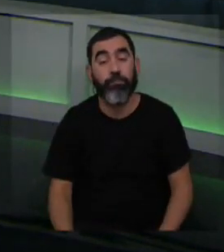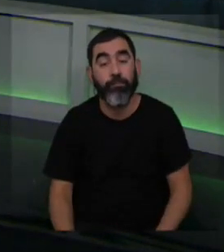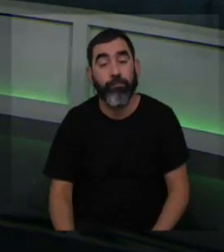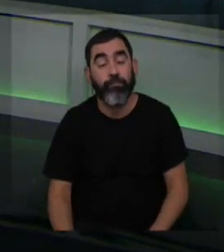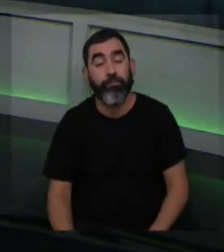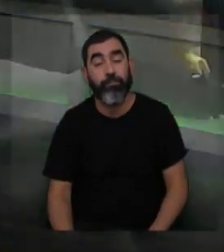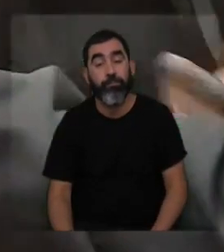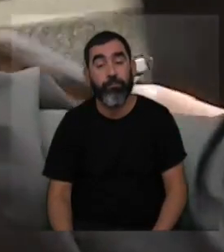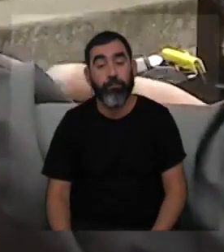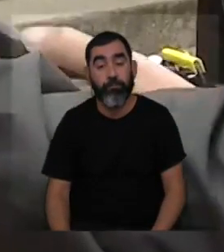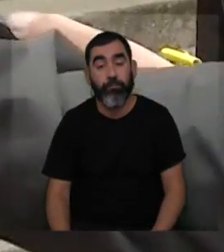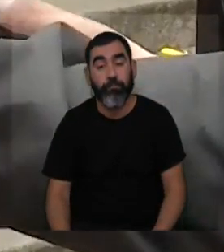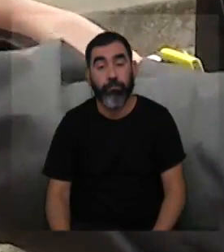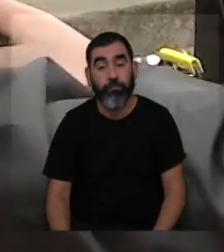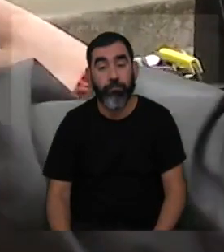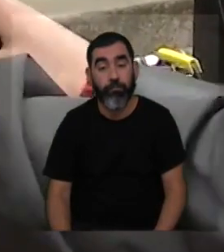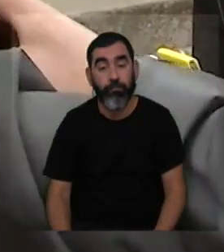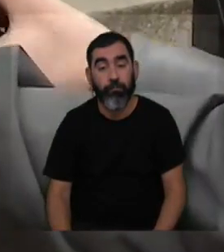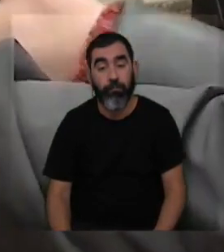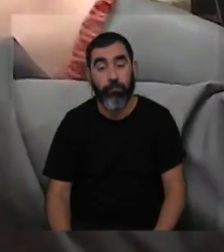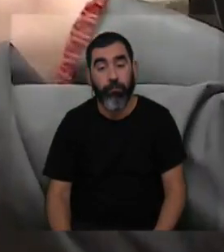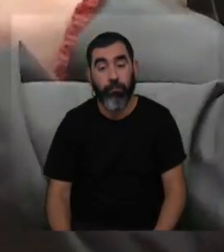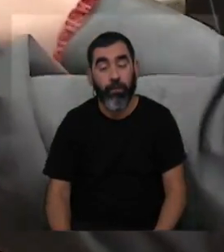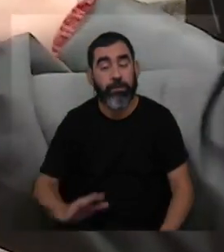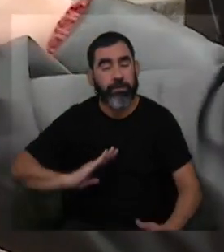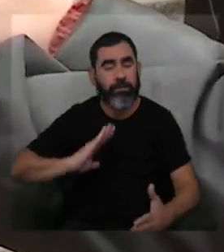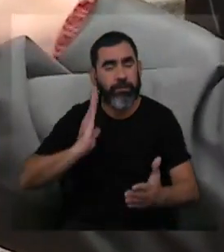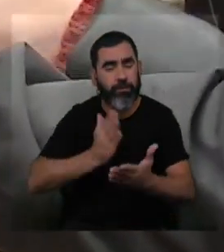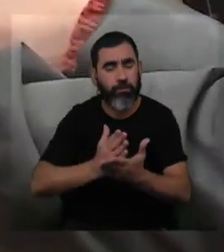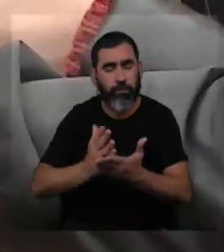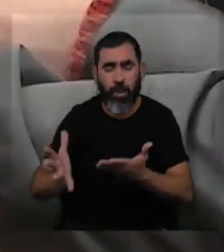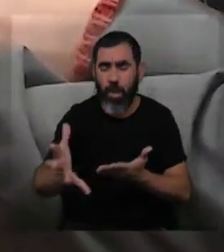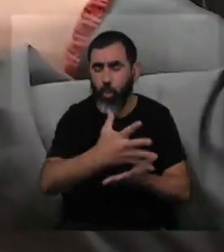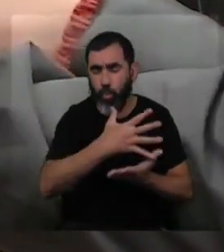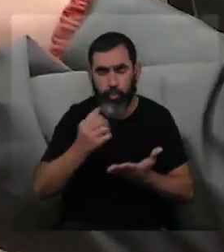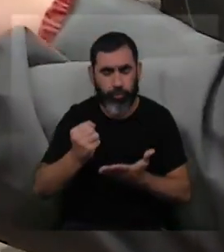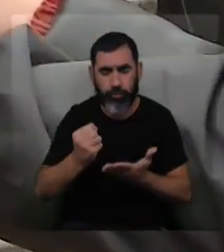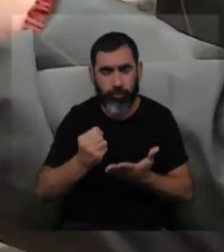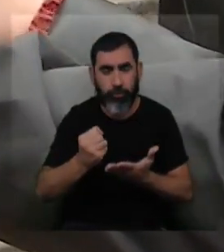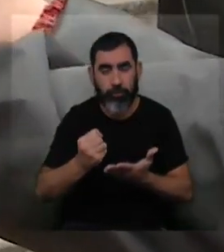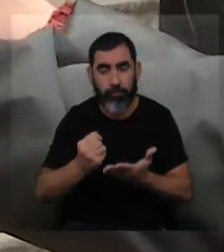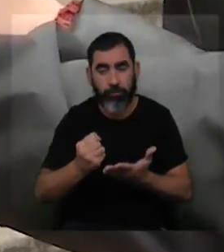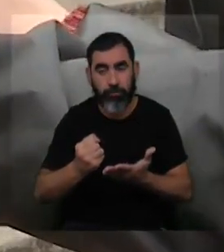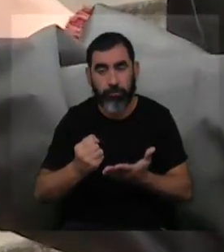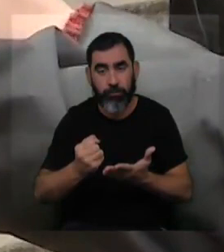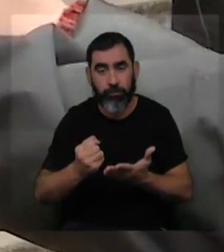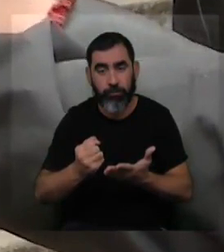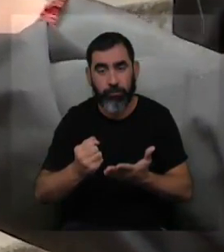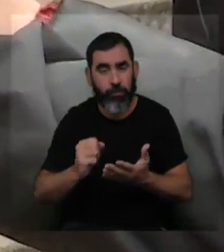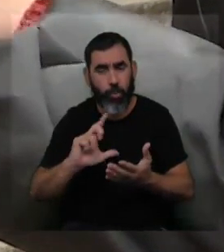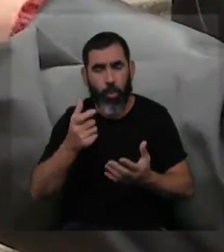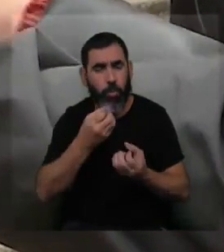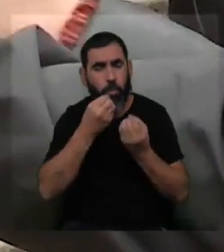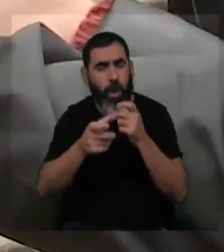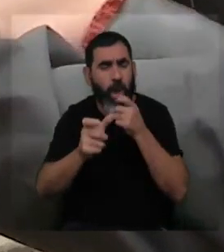Díaz. Nosotros entendemos que es una sanción absolutamente desmedida, completamente viciada de forma en